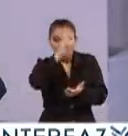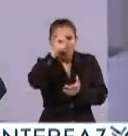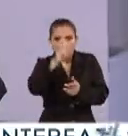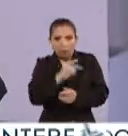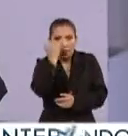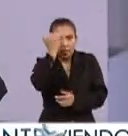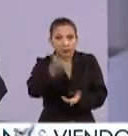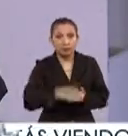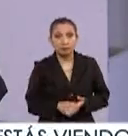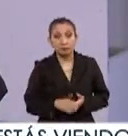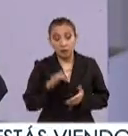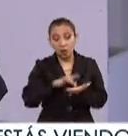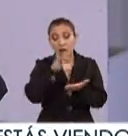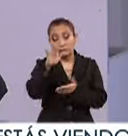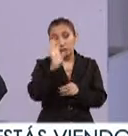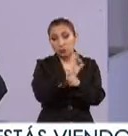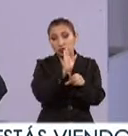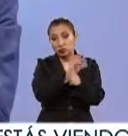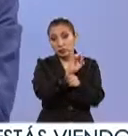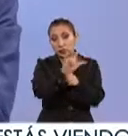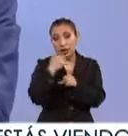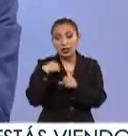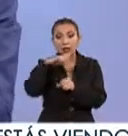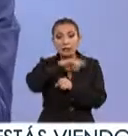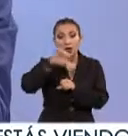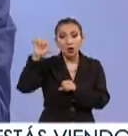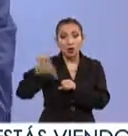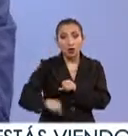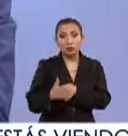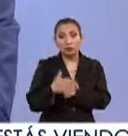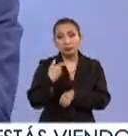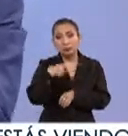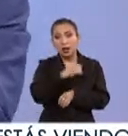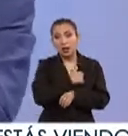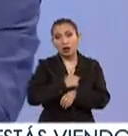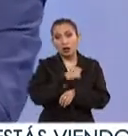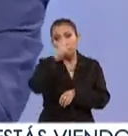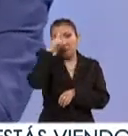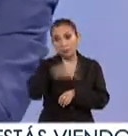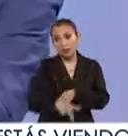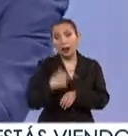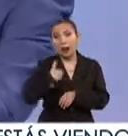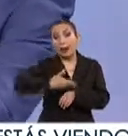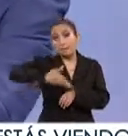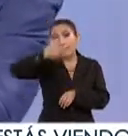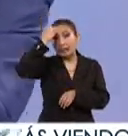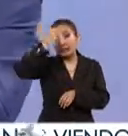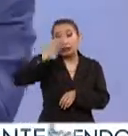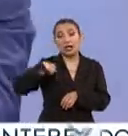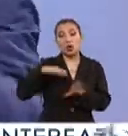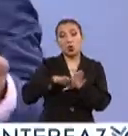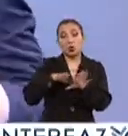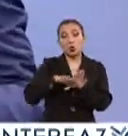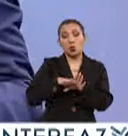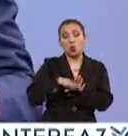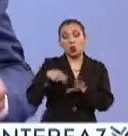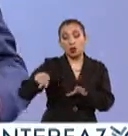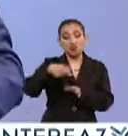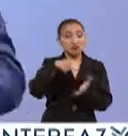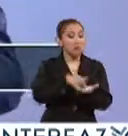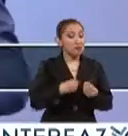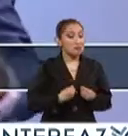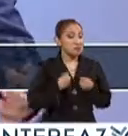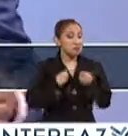mayores, ¿no? Sí, gracias a esa protección civil y a la reacción inmediata, pues, lamentablemente México ha tenido que aprender a ello porque estamos en